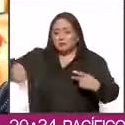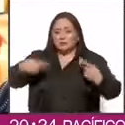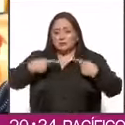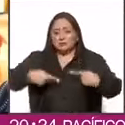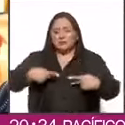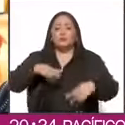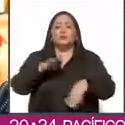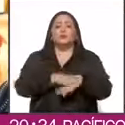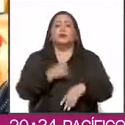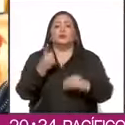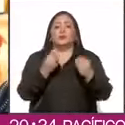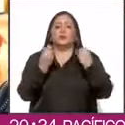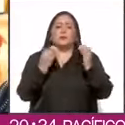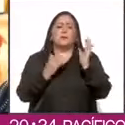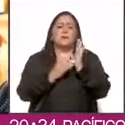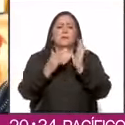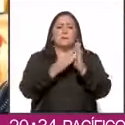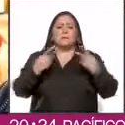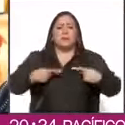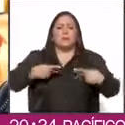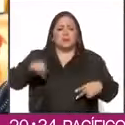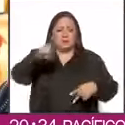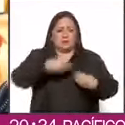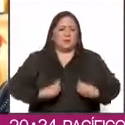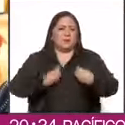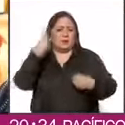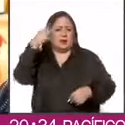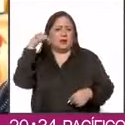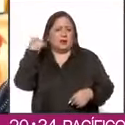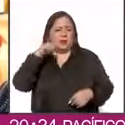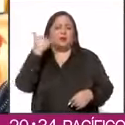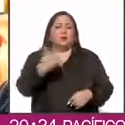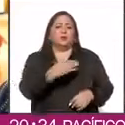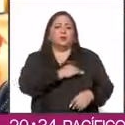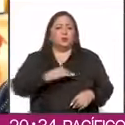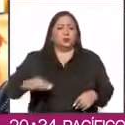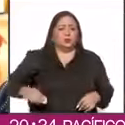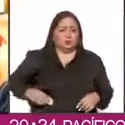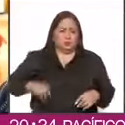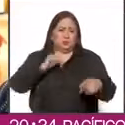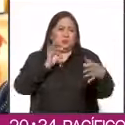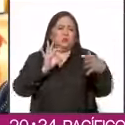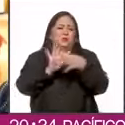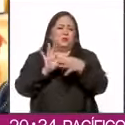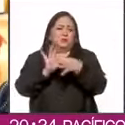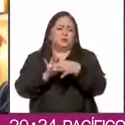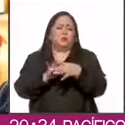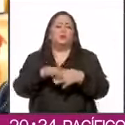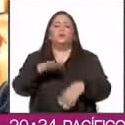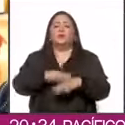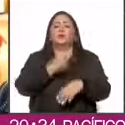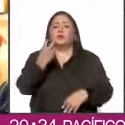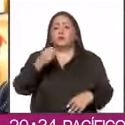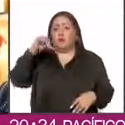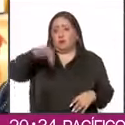ese millón de habitantes de Acapulco y los municipios conurbados, es que hoy